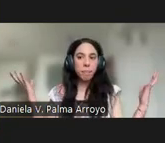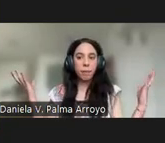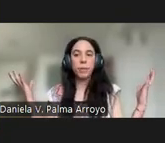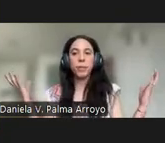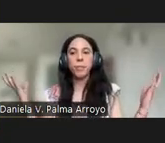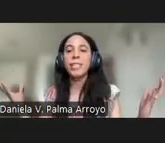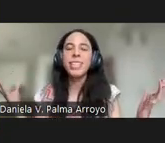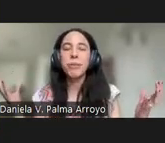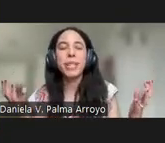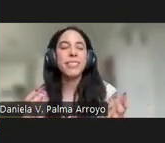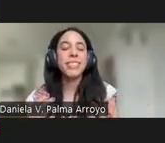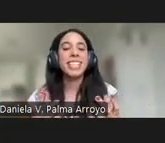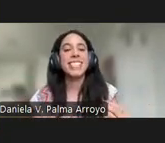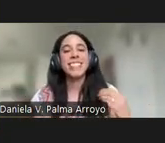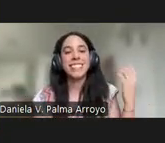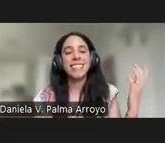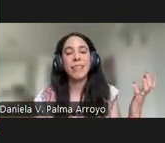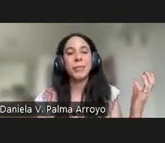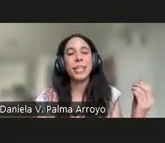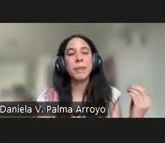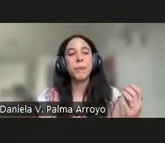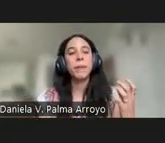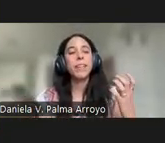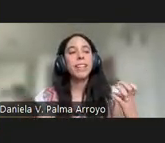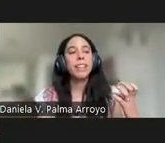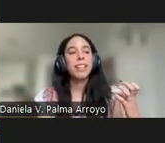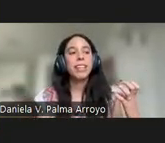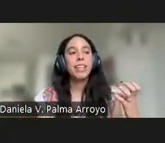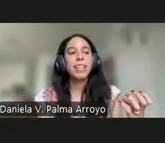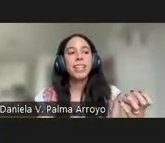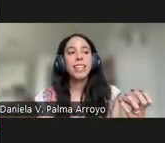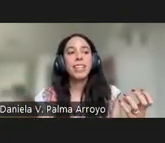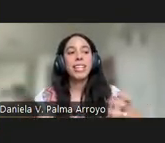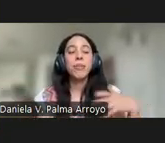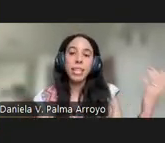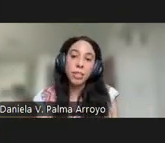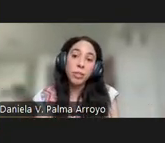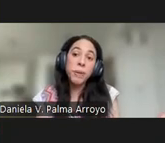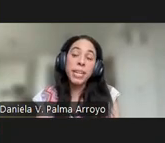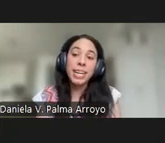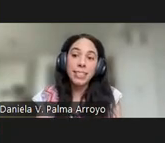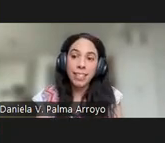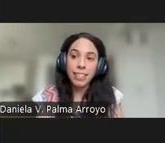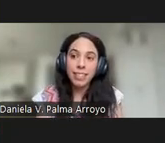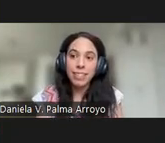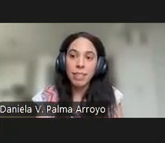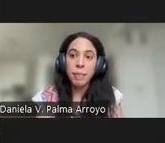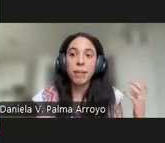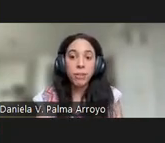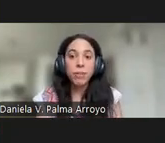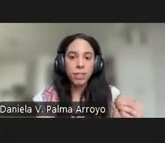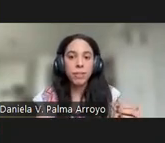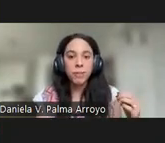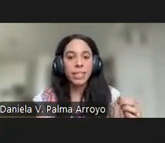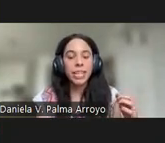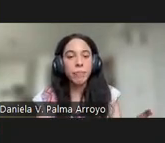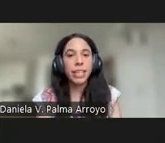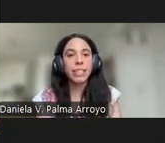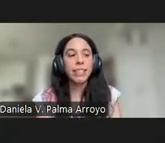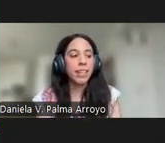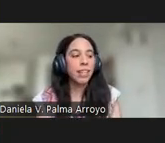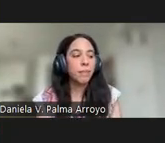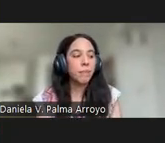dar un ejemplo, pero no me vayan a copiar, no mentiras, solamente un ejemplo. Les conté que yo tuve cáncer y para mí eso ha sido